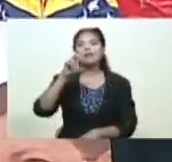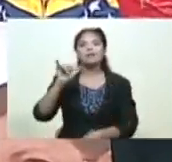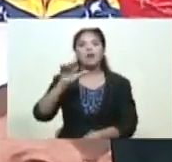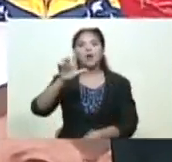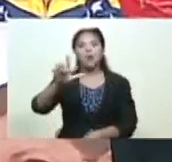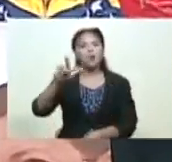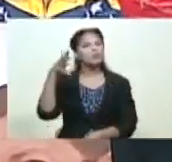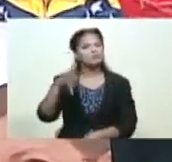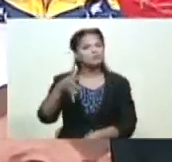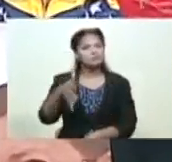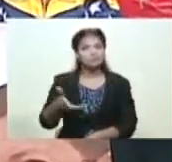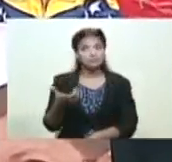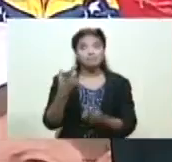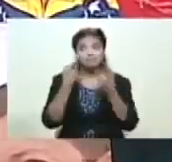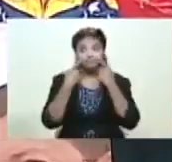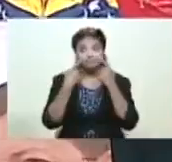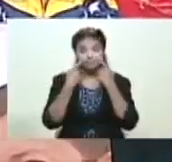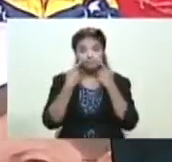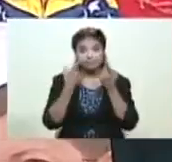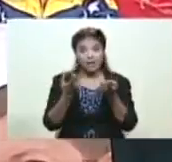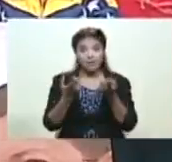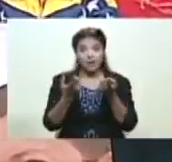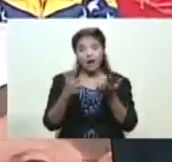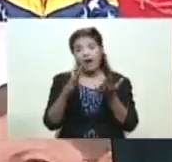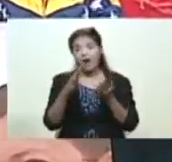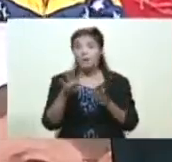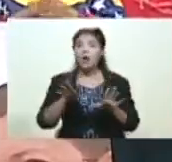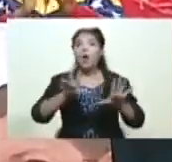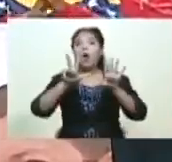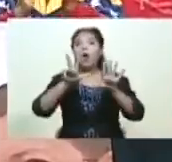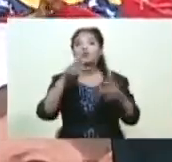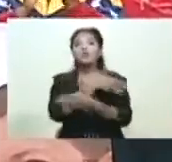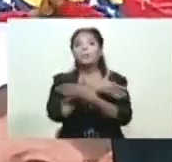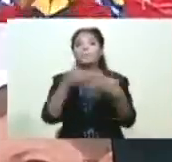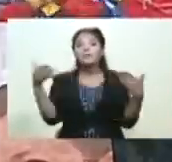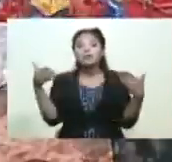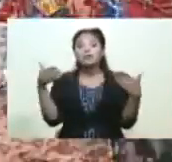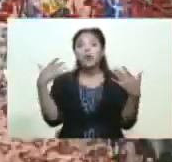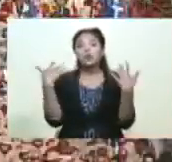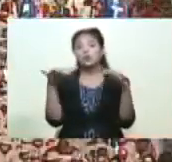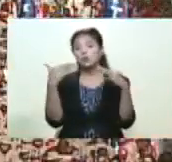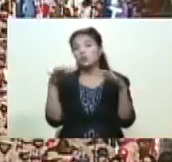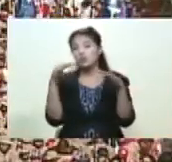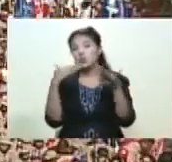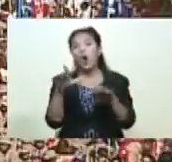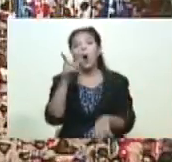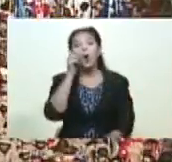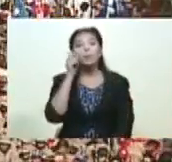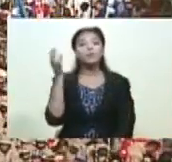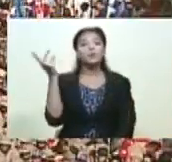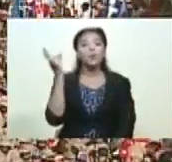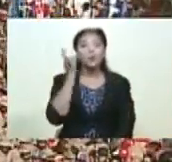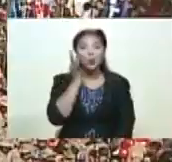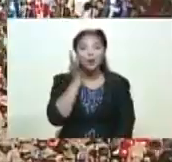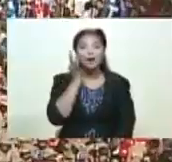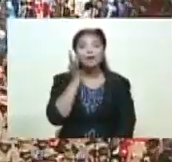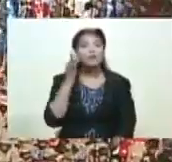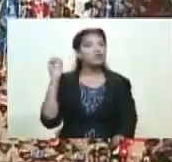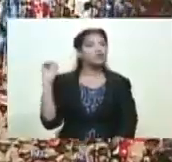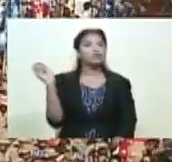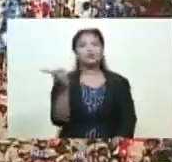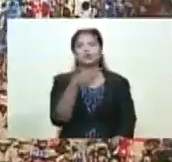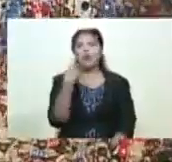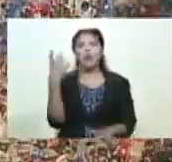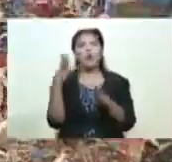julio. Hay que verle la cara a más de 8 millones largos de hombres y mujeres que